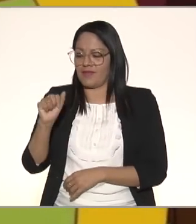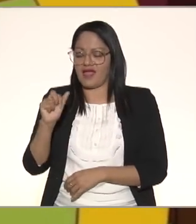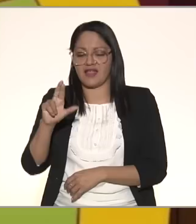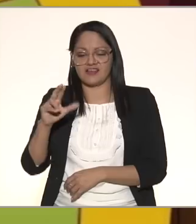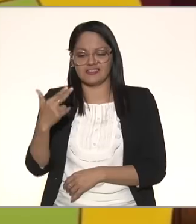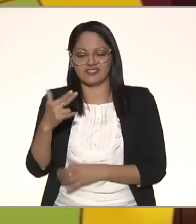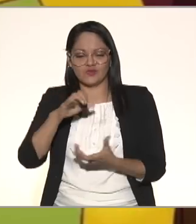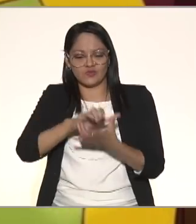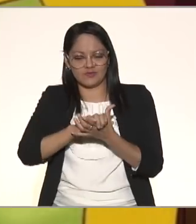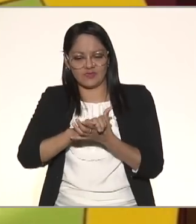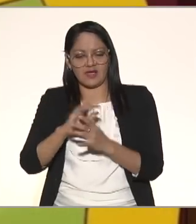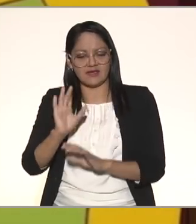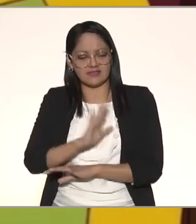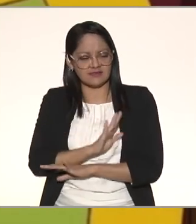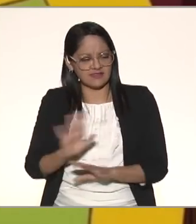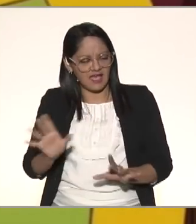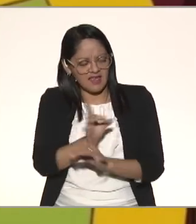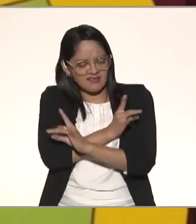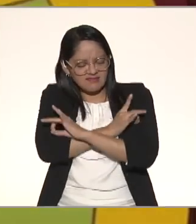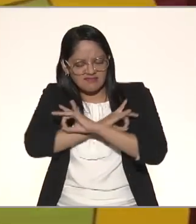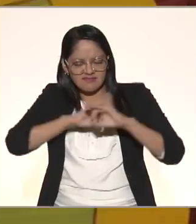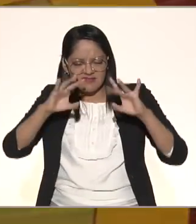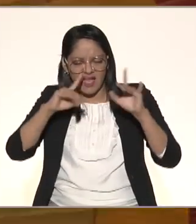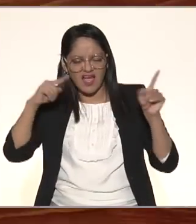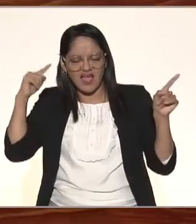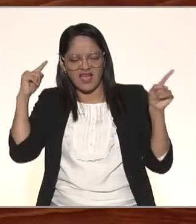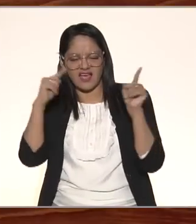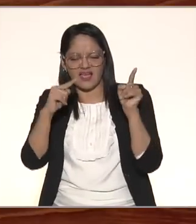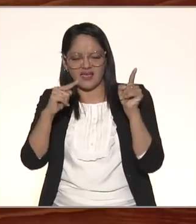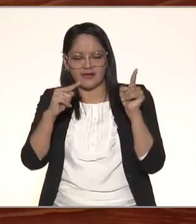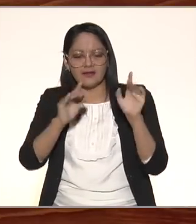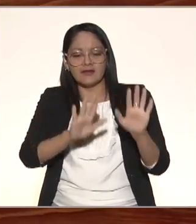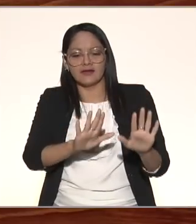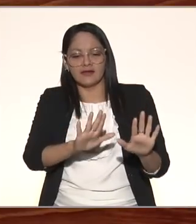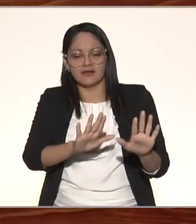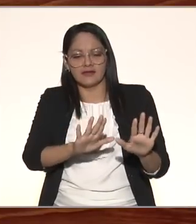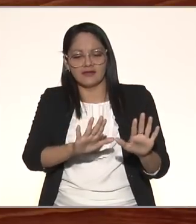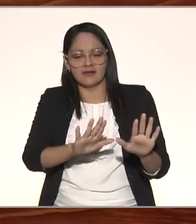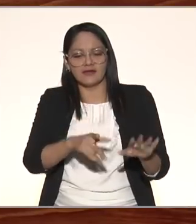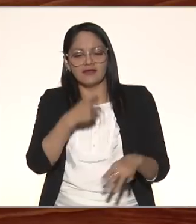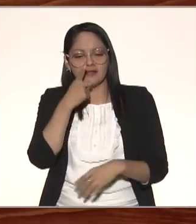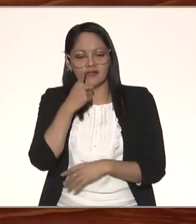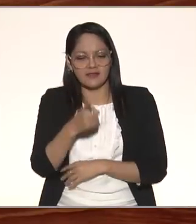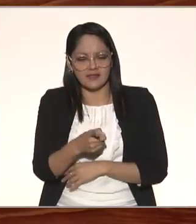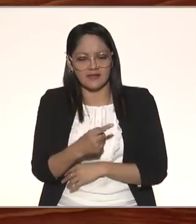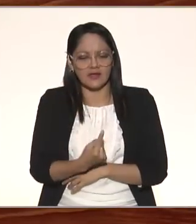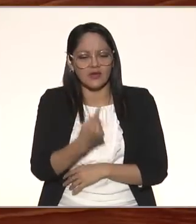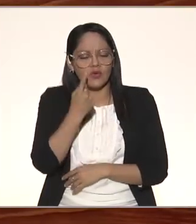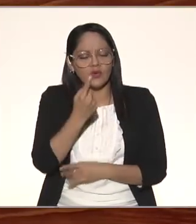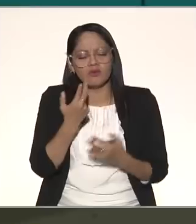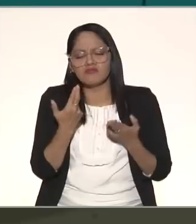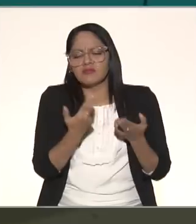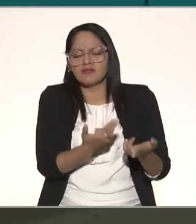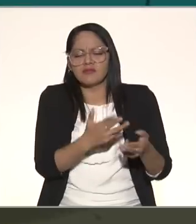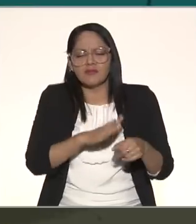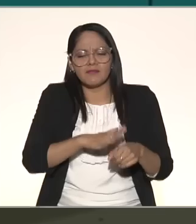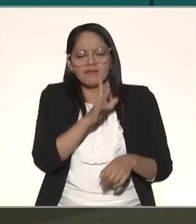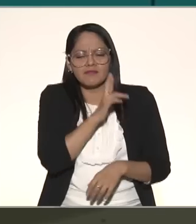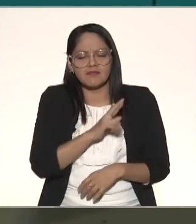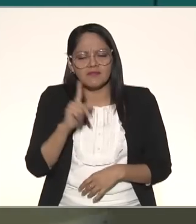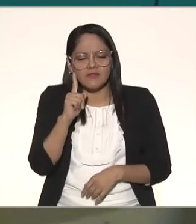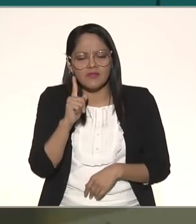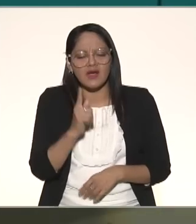esposa, está a punto de reventar contra él, le hace el más maravilloso regalo, una